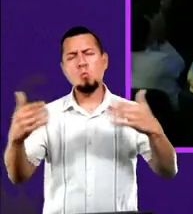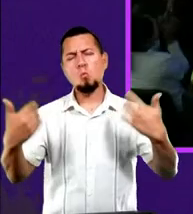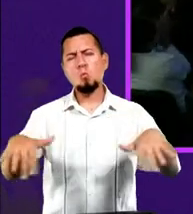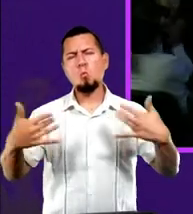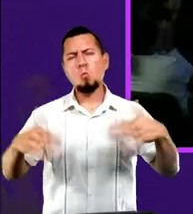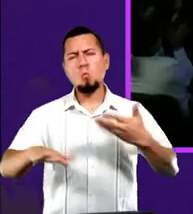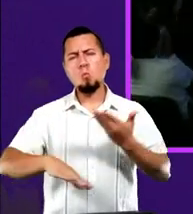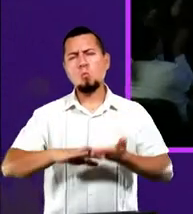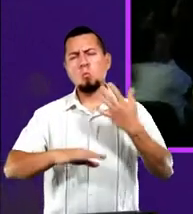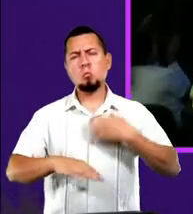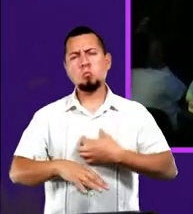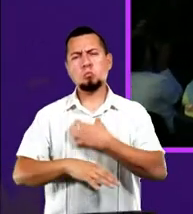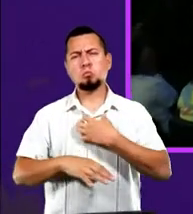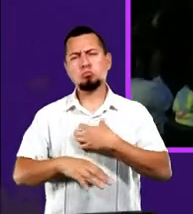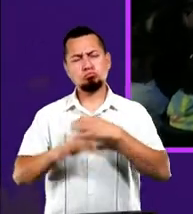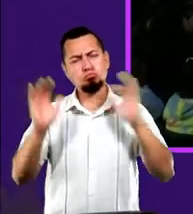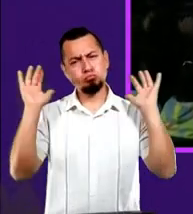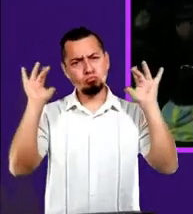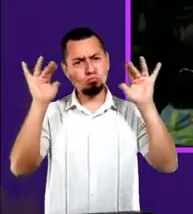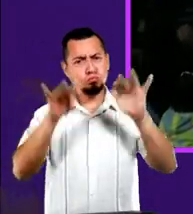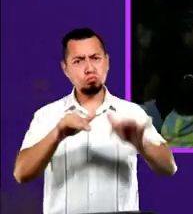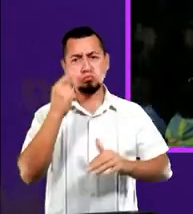cálida bienvenida.